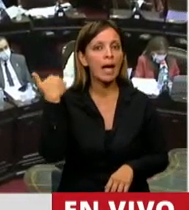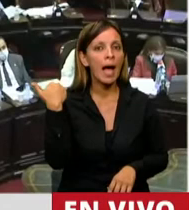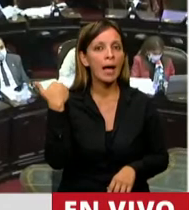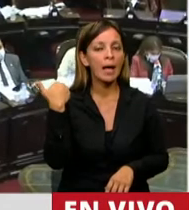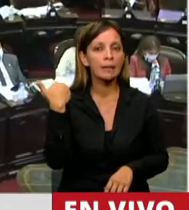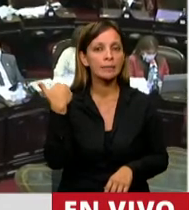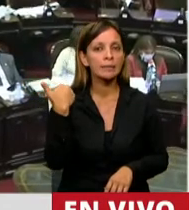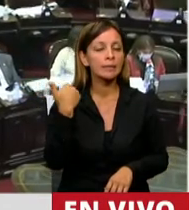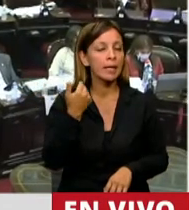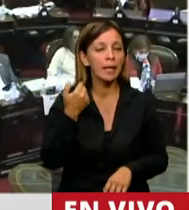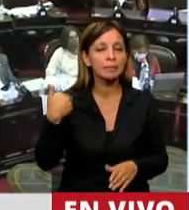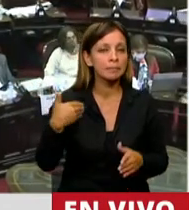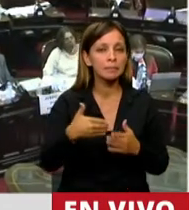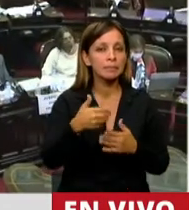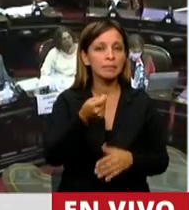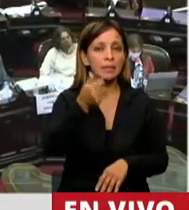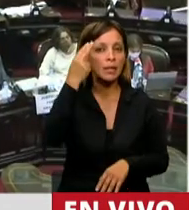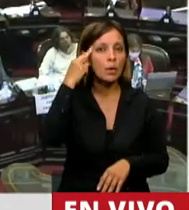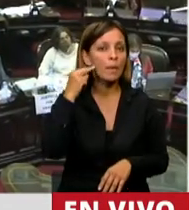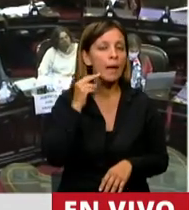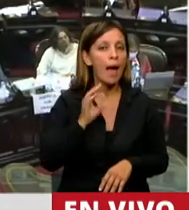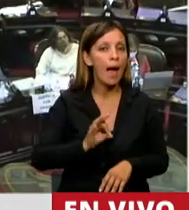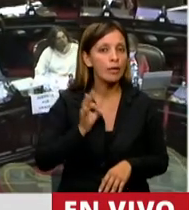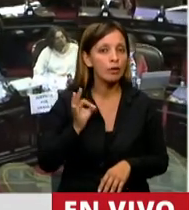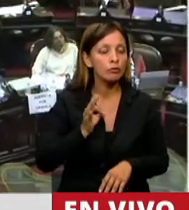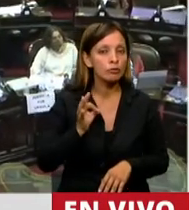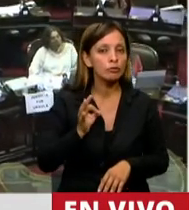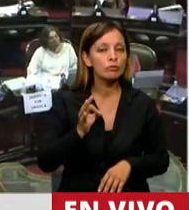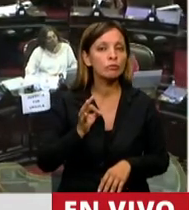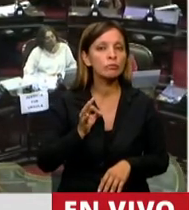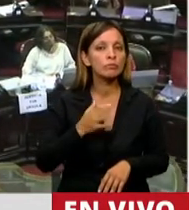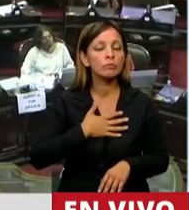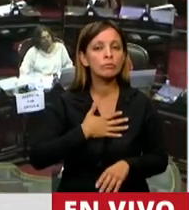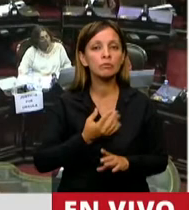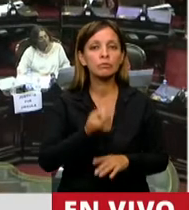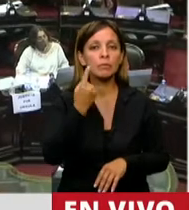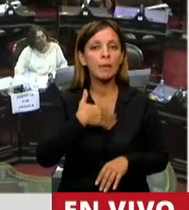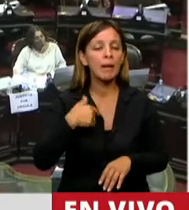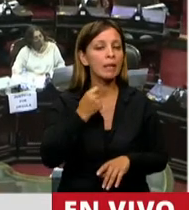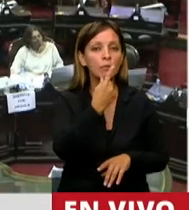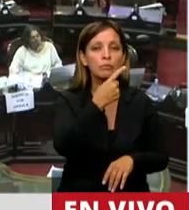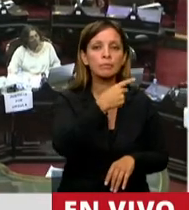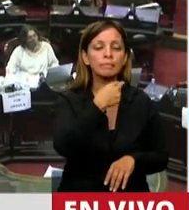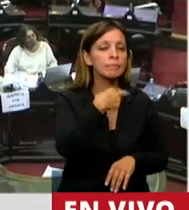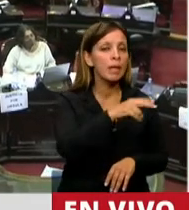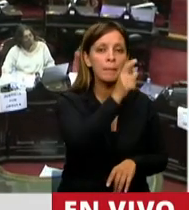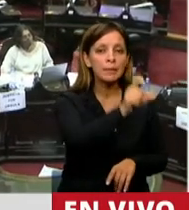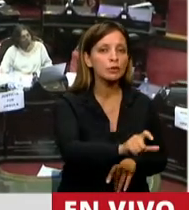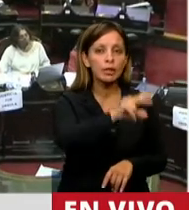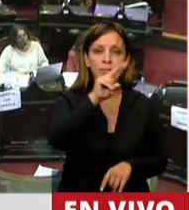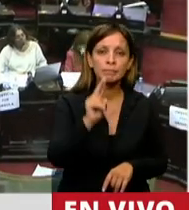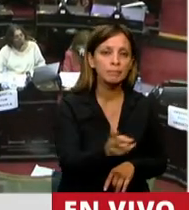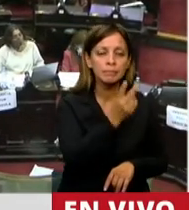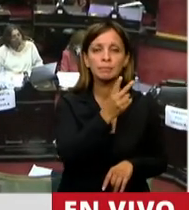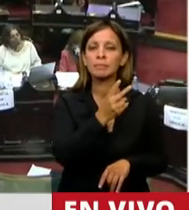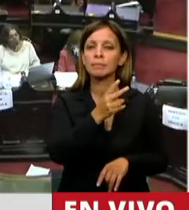va a ser casi 9 años, me convertí en la mamá de una de las víctimas de una de las tragedias más dolorosas de